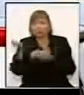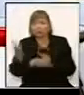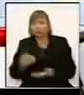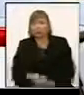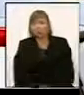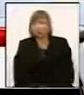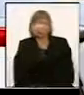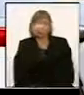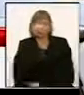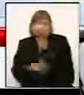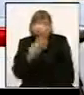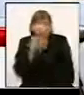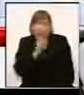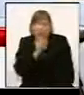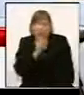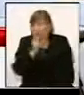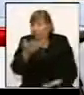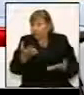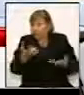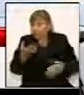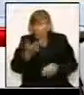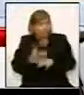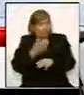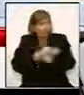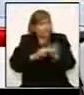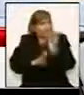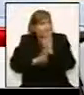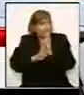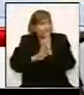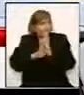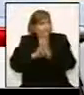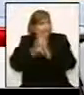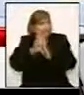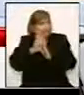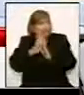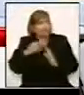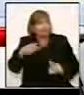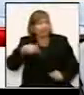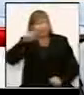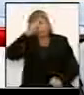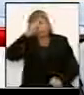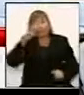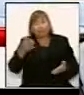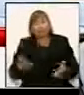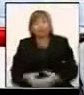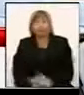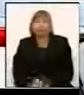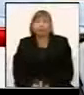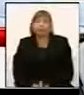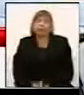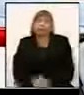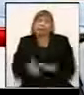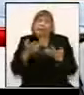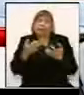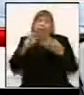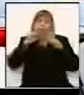señor? Porque no quieren que progresemos, no quieren que nos desarrollemos como patria. Quieren que vivamos aburridos, enlatados